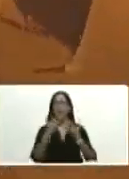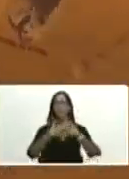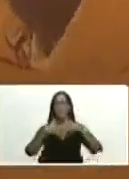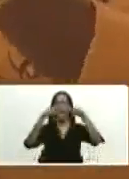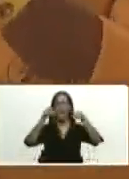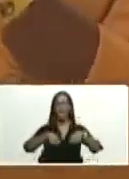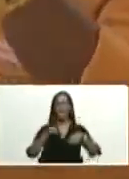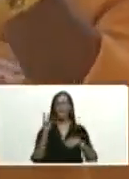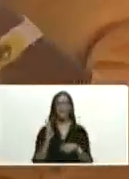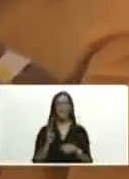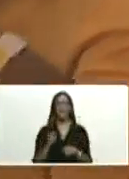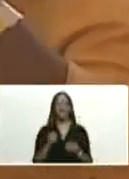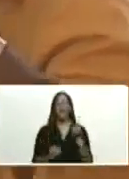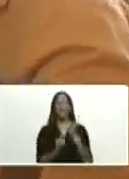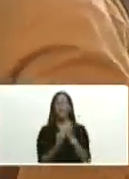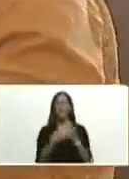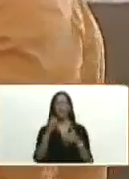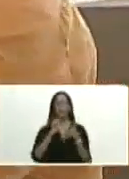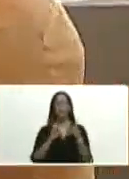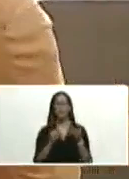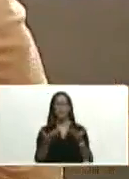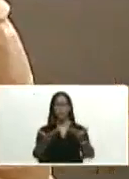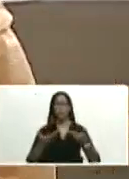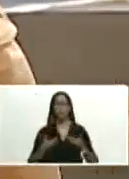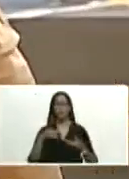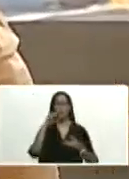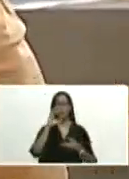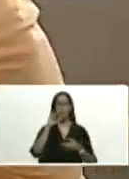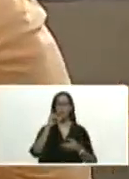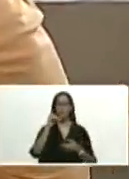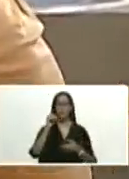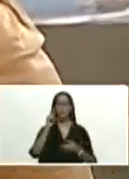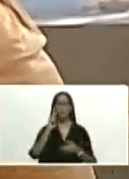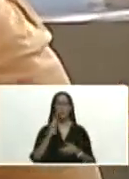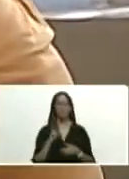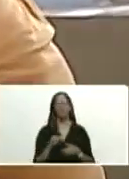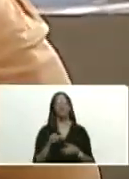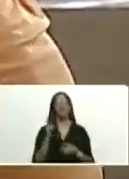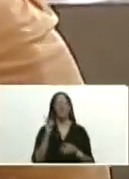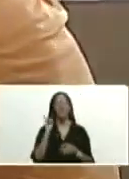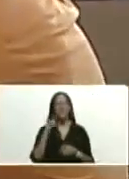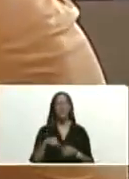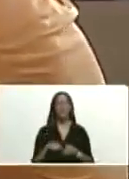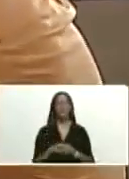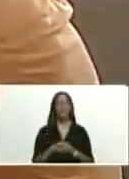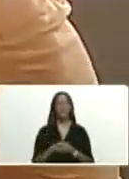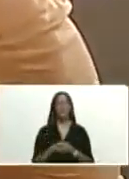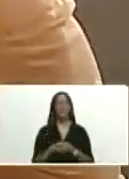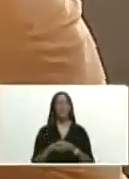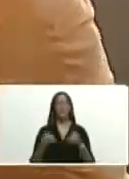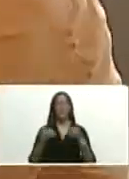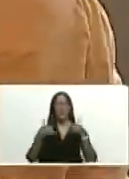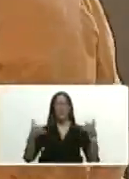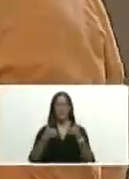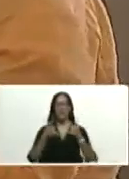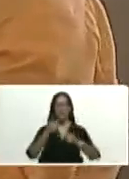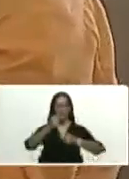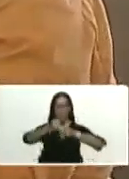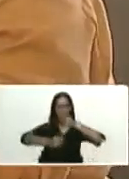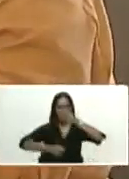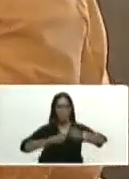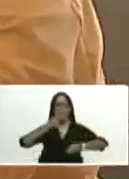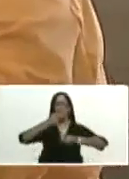con la materia prima que suministrador y el el calandrado el Doblado que lo hace